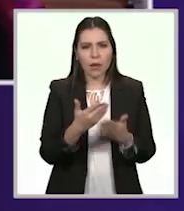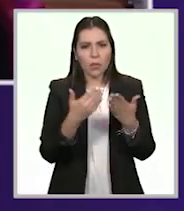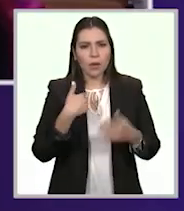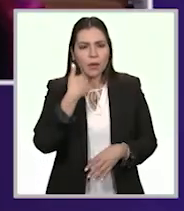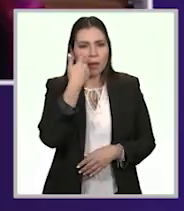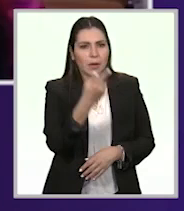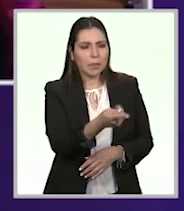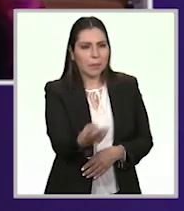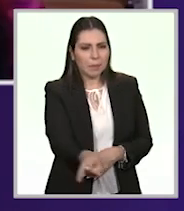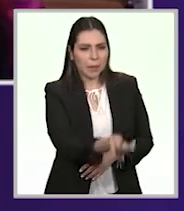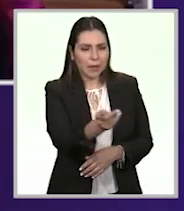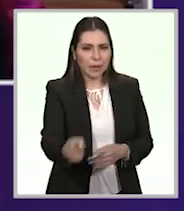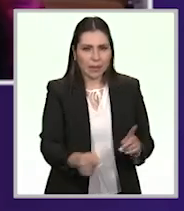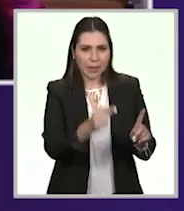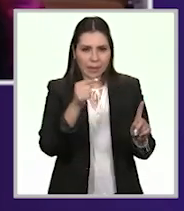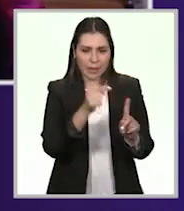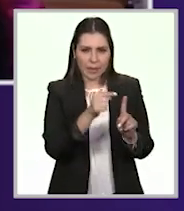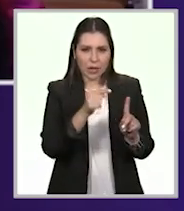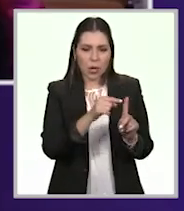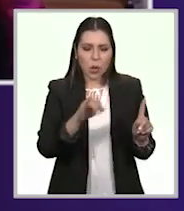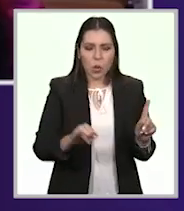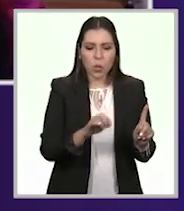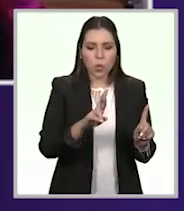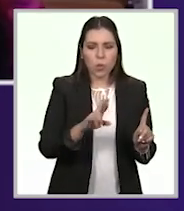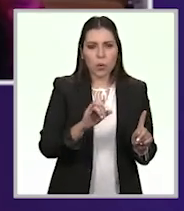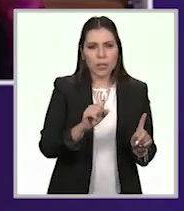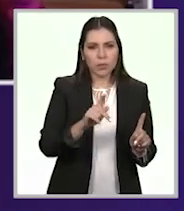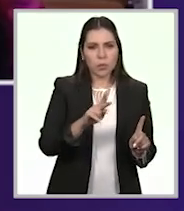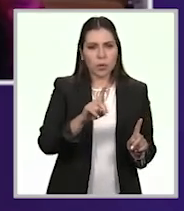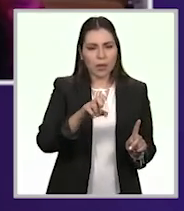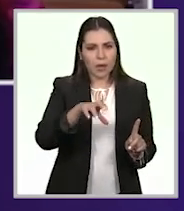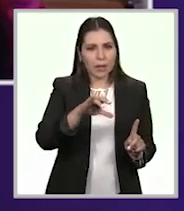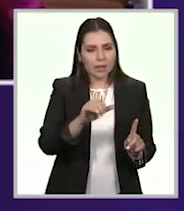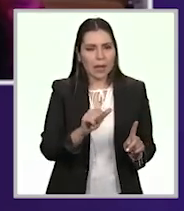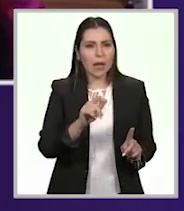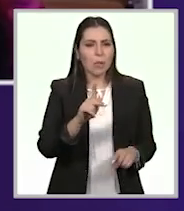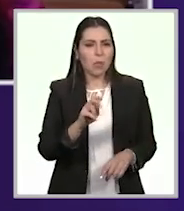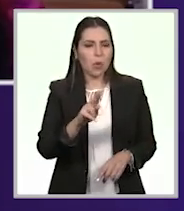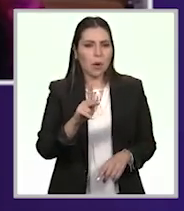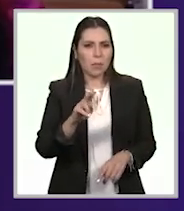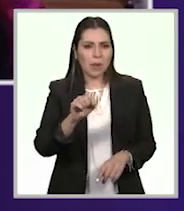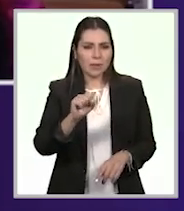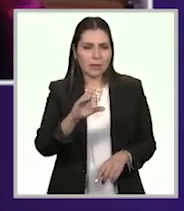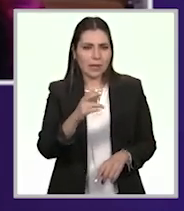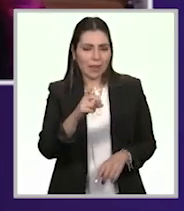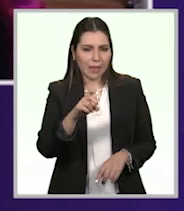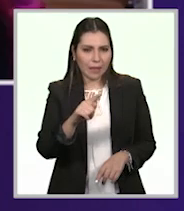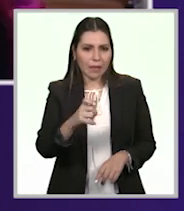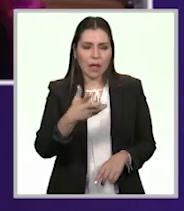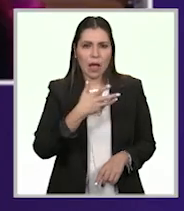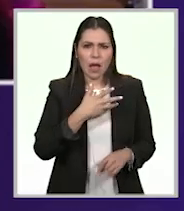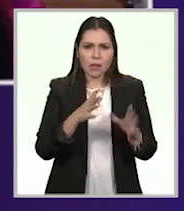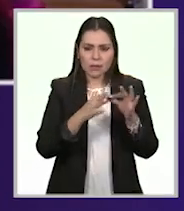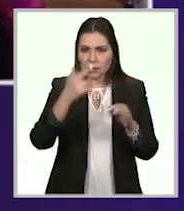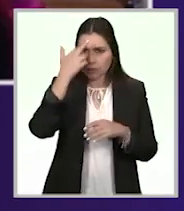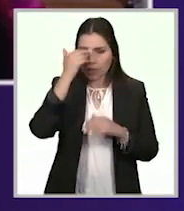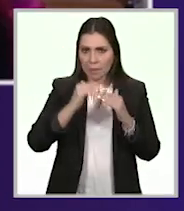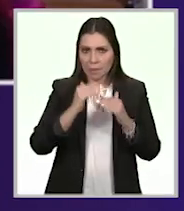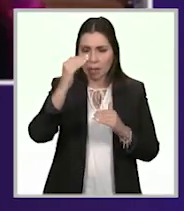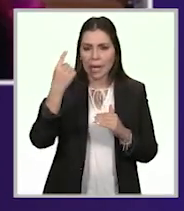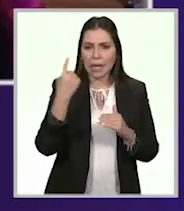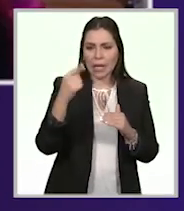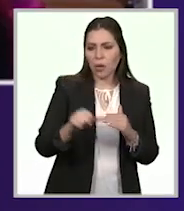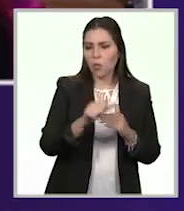más técnica. En el sistema de jurisprudencia por precedentes, ¿hay una exigencia argumentativa mayor que en este sistema